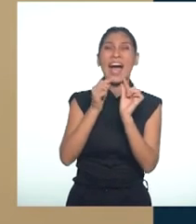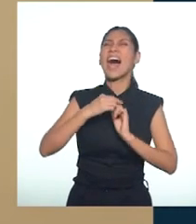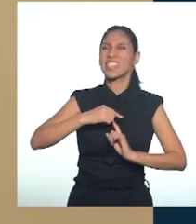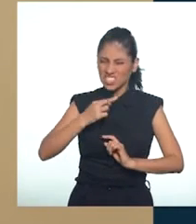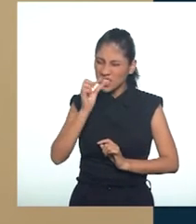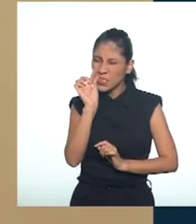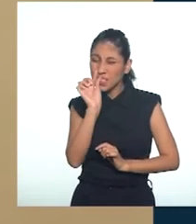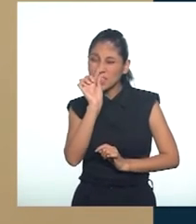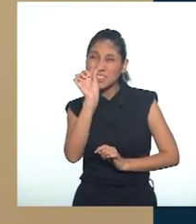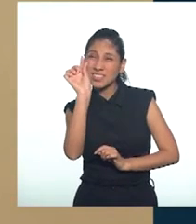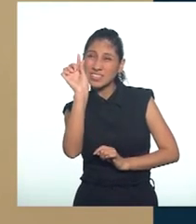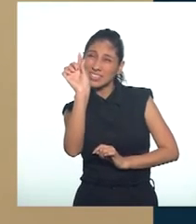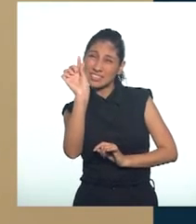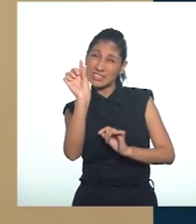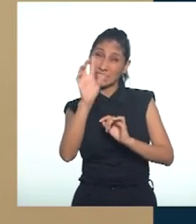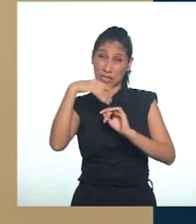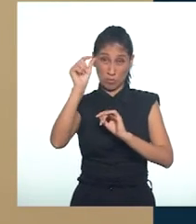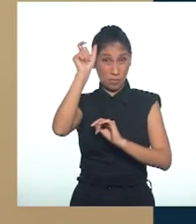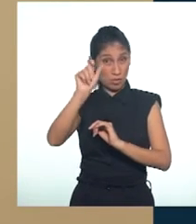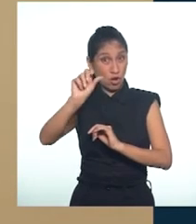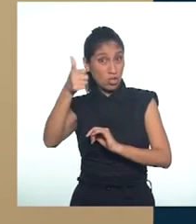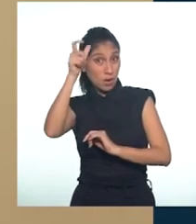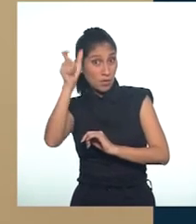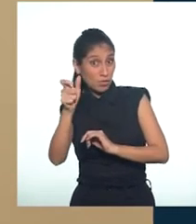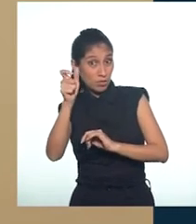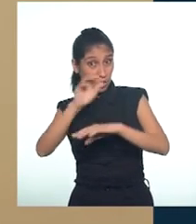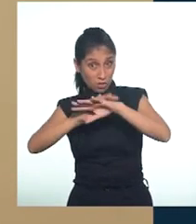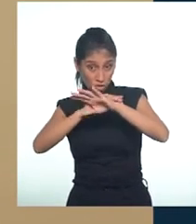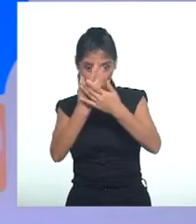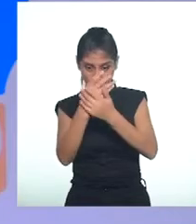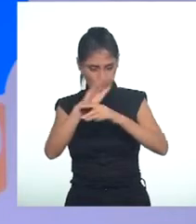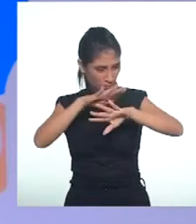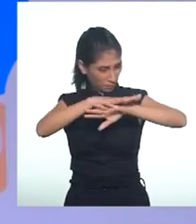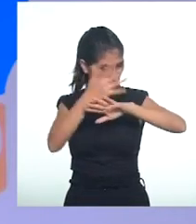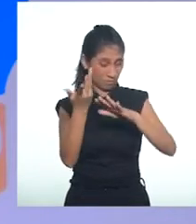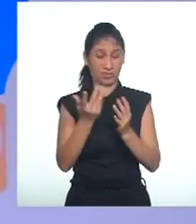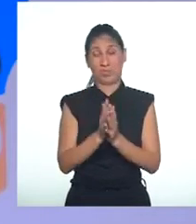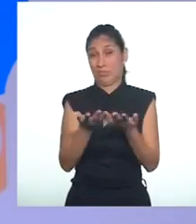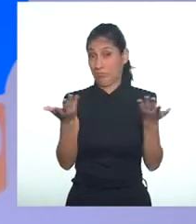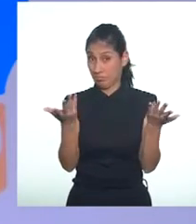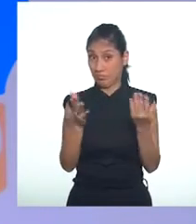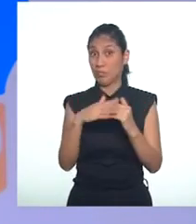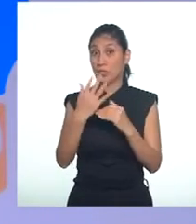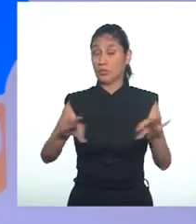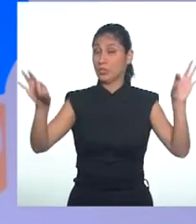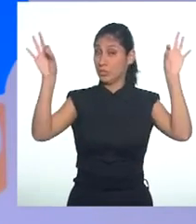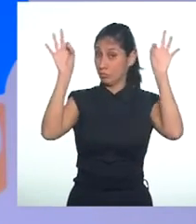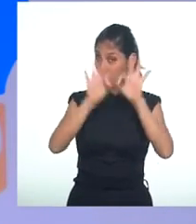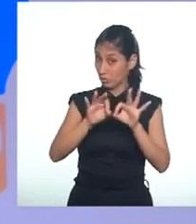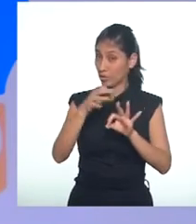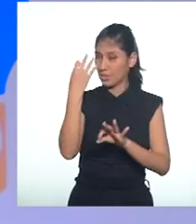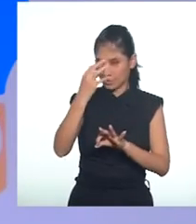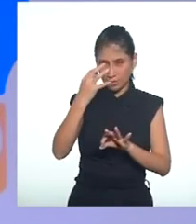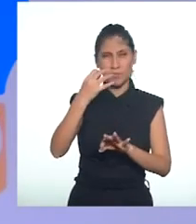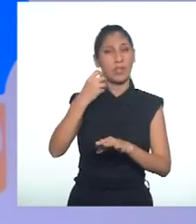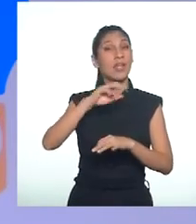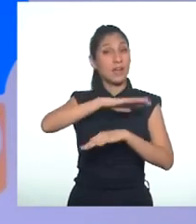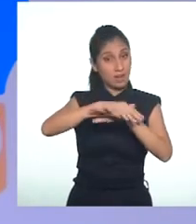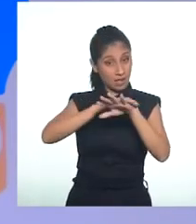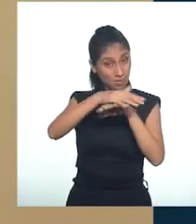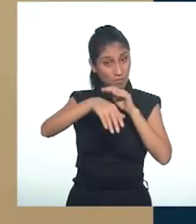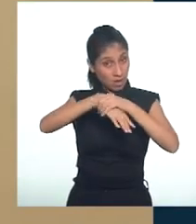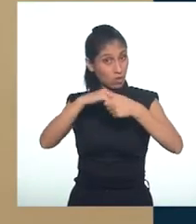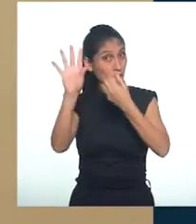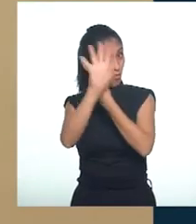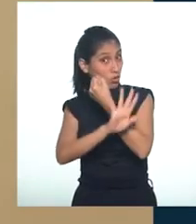quedarse en superficies que luego son tocadas por las manos. Por eso es tan importante protegerse las